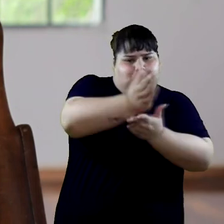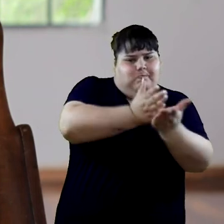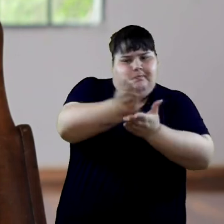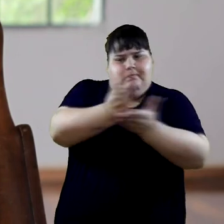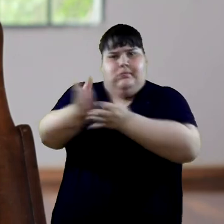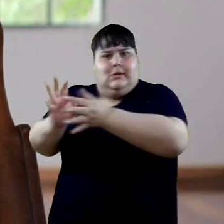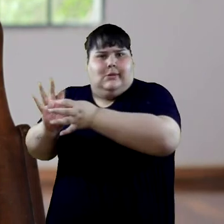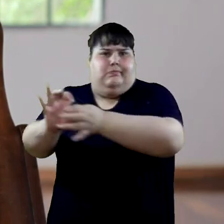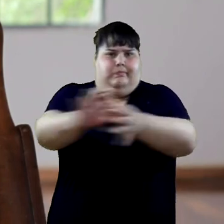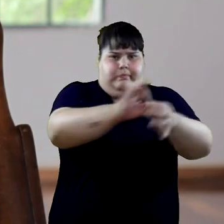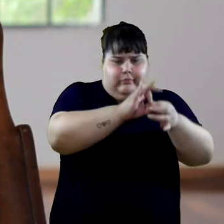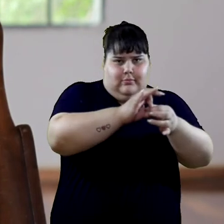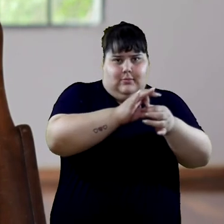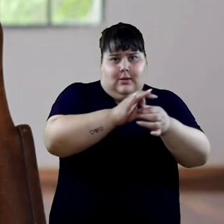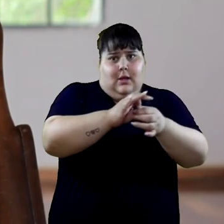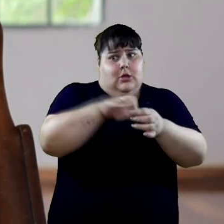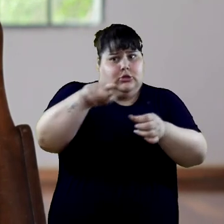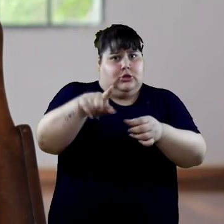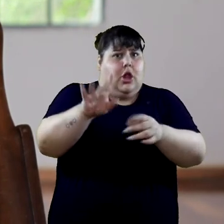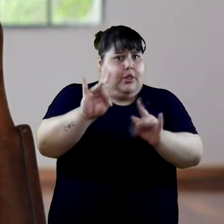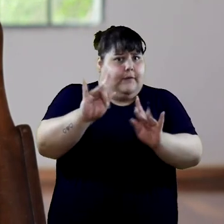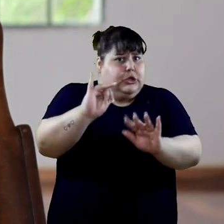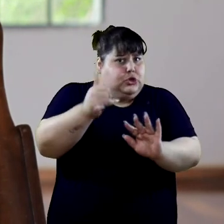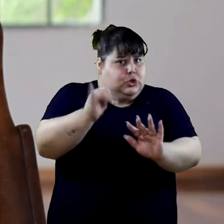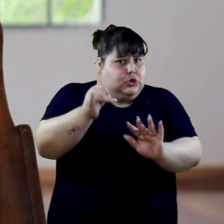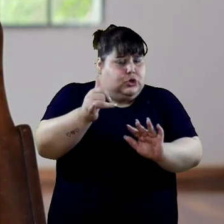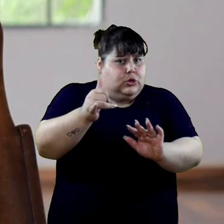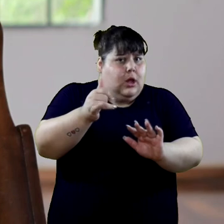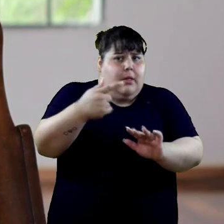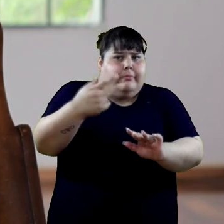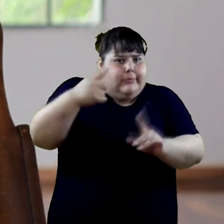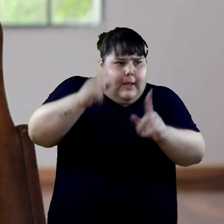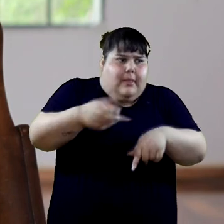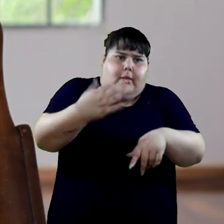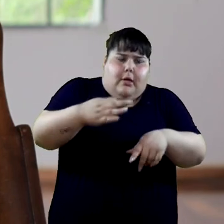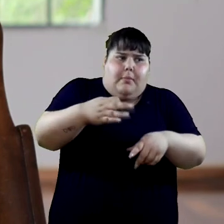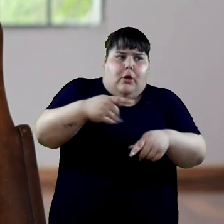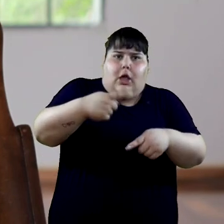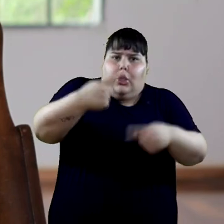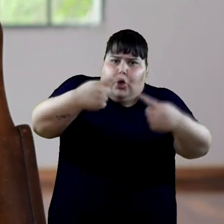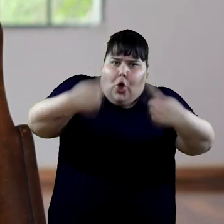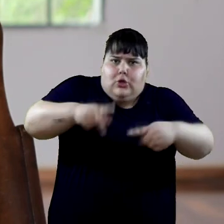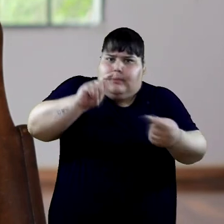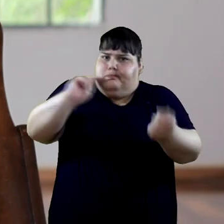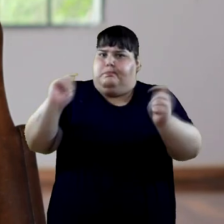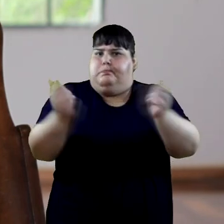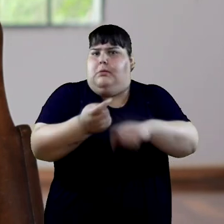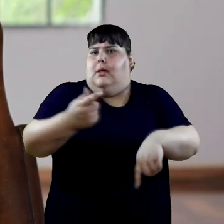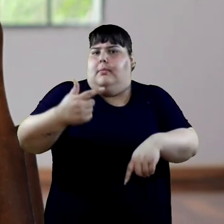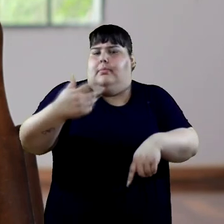nuestros contenidos. Y que es difícil, sí. Hay que, porque también hay que modificar todo un montón de estructuras.